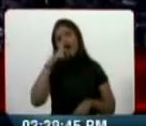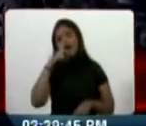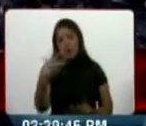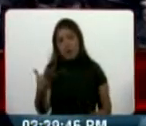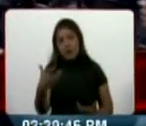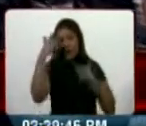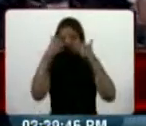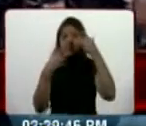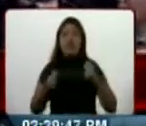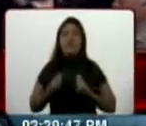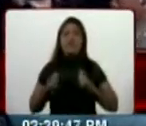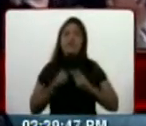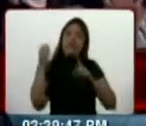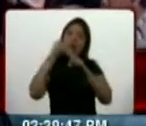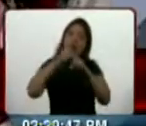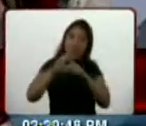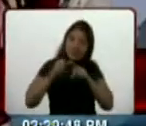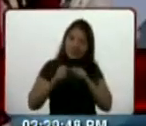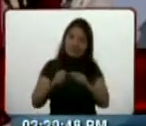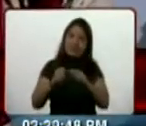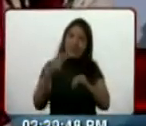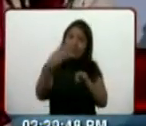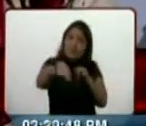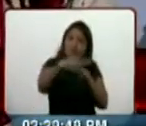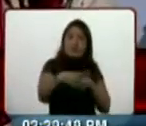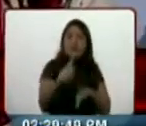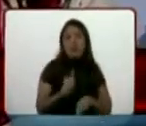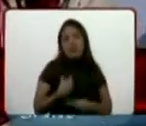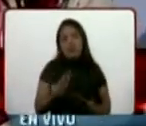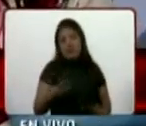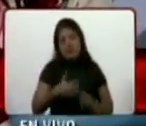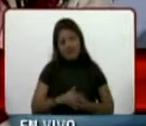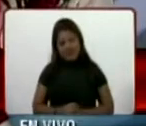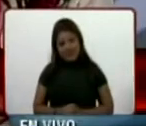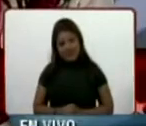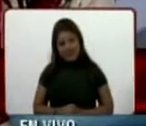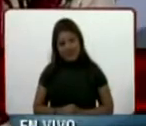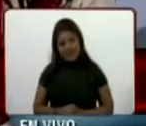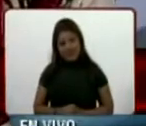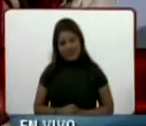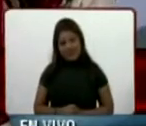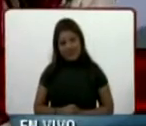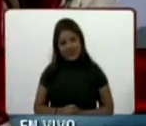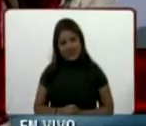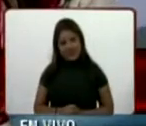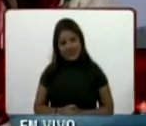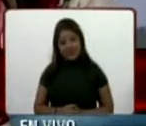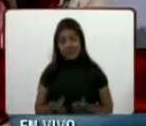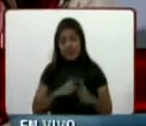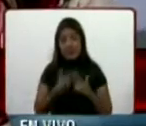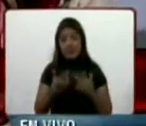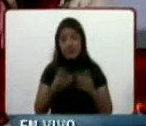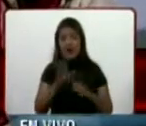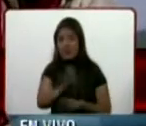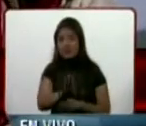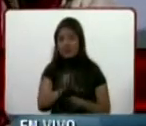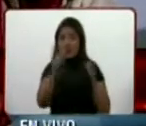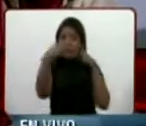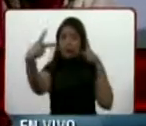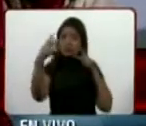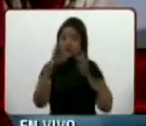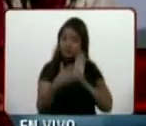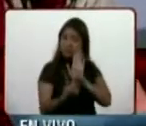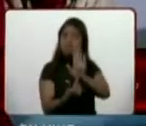Chávez vive, la lucha sigue, dice unos niños. Así es, esa es nuestra portada,